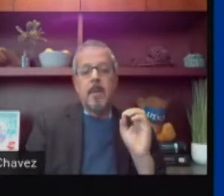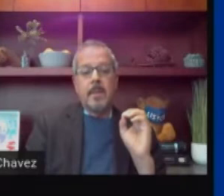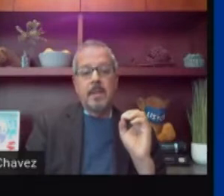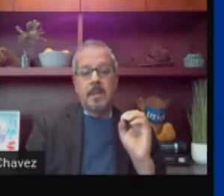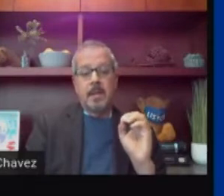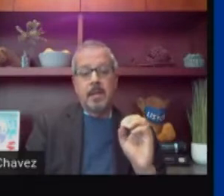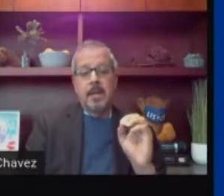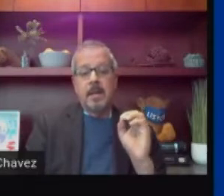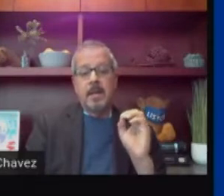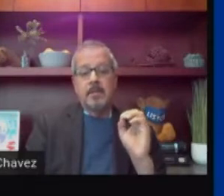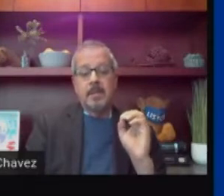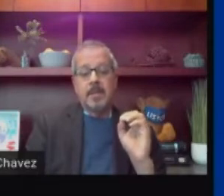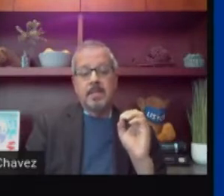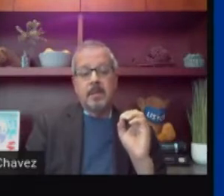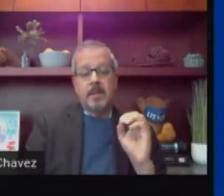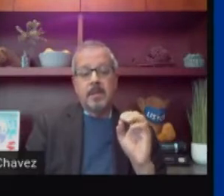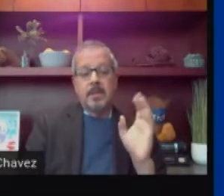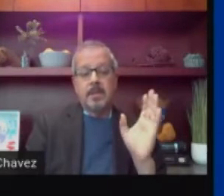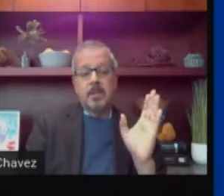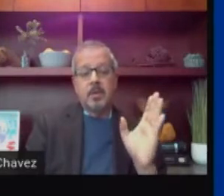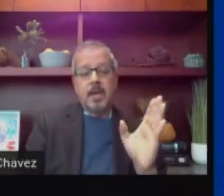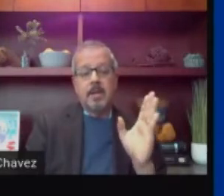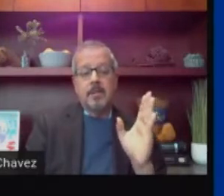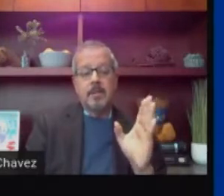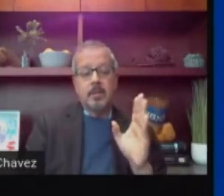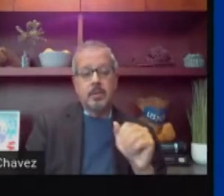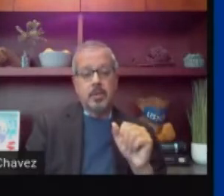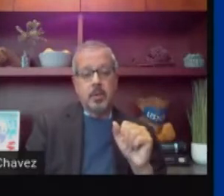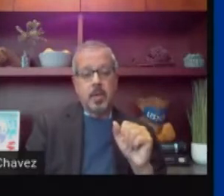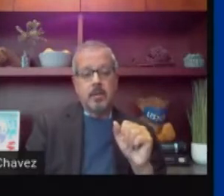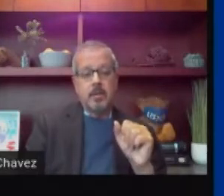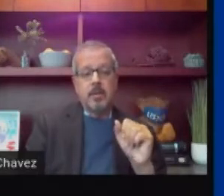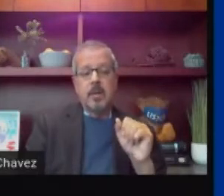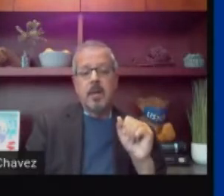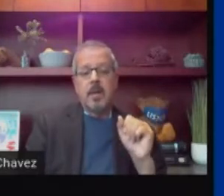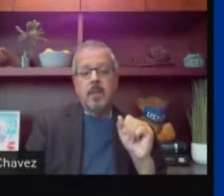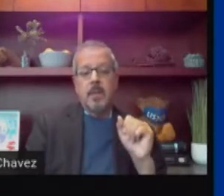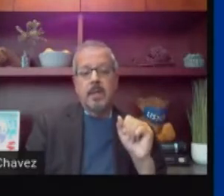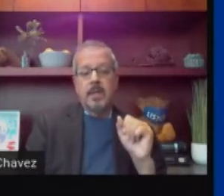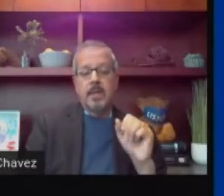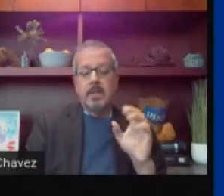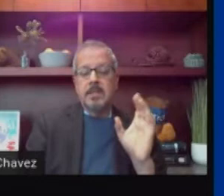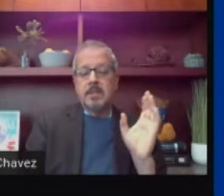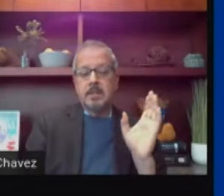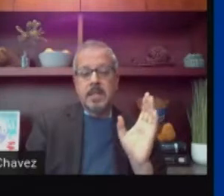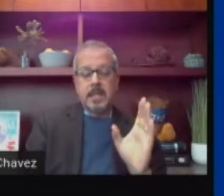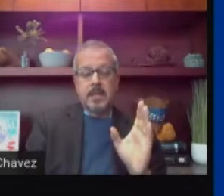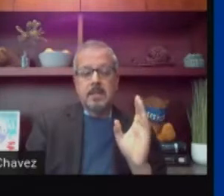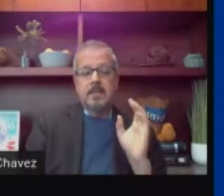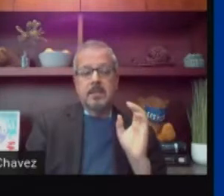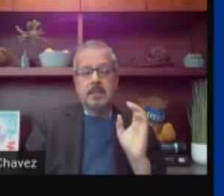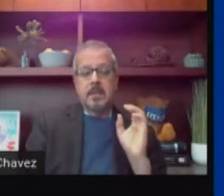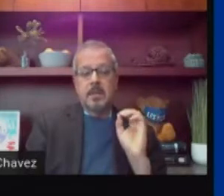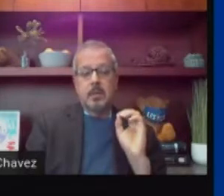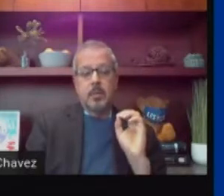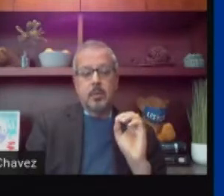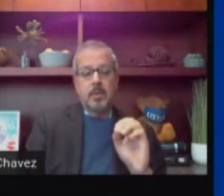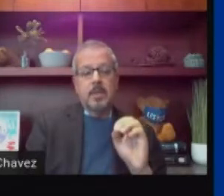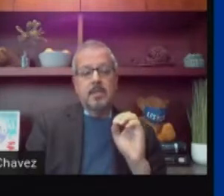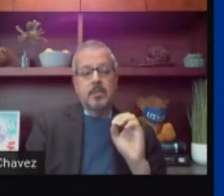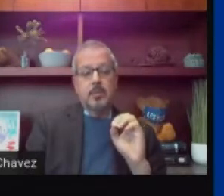otros, mantener las ventanas abiertas y un aire fresco circulado, mantener las salidas,